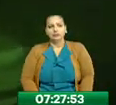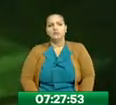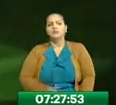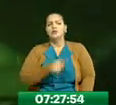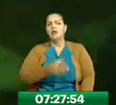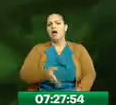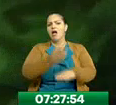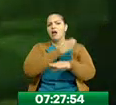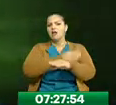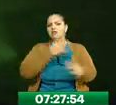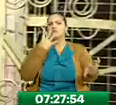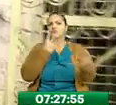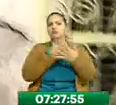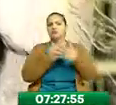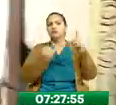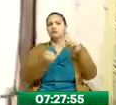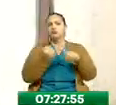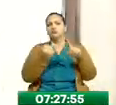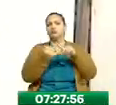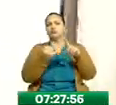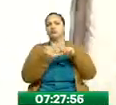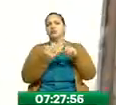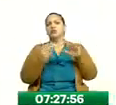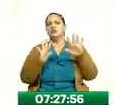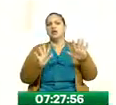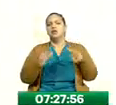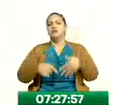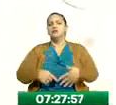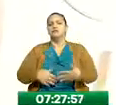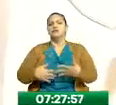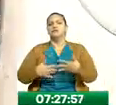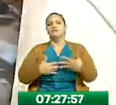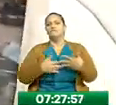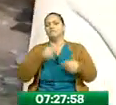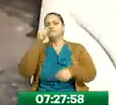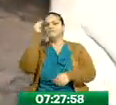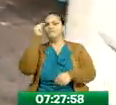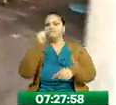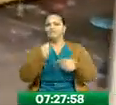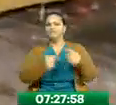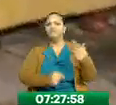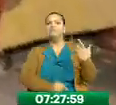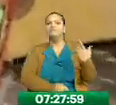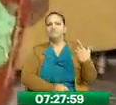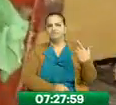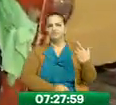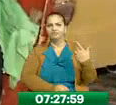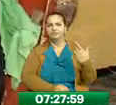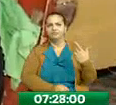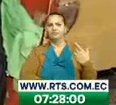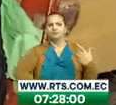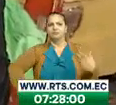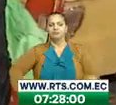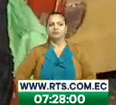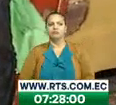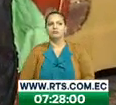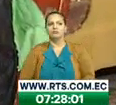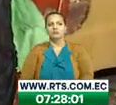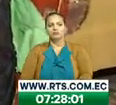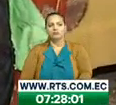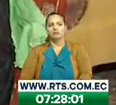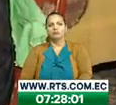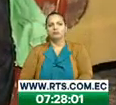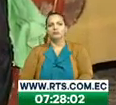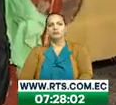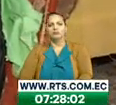por diferentes delitos y tenía poco tiempo de haber salido de prisión. Informó Jorge